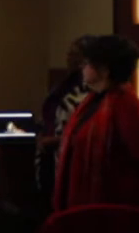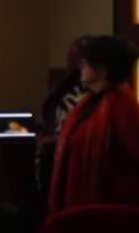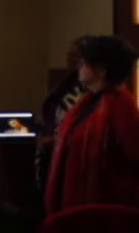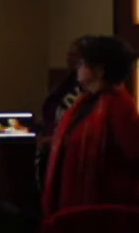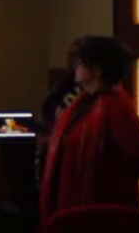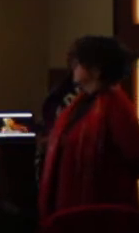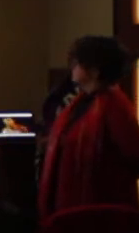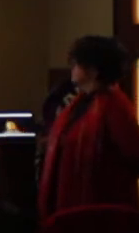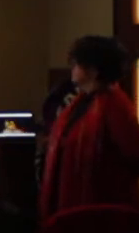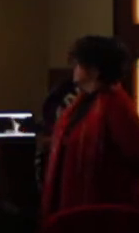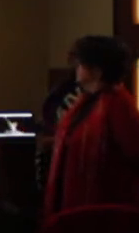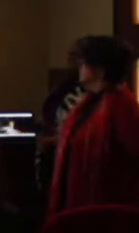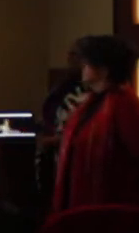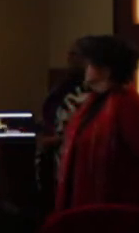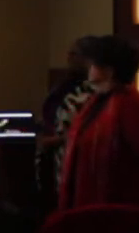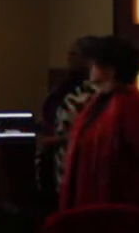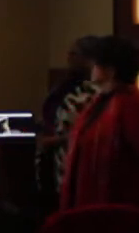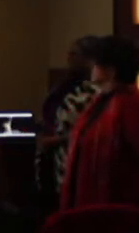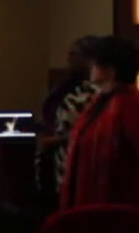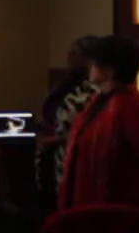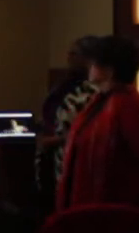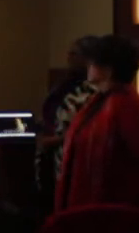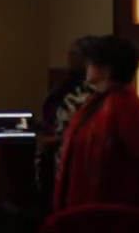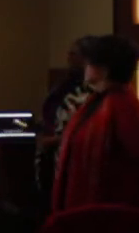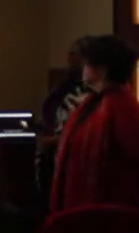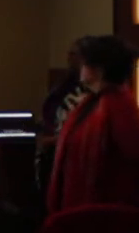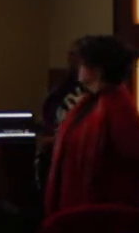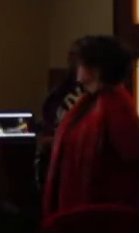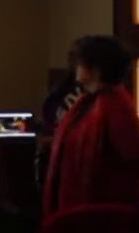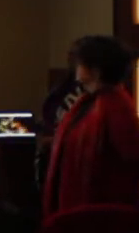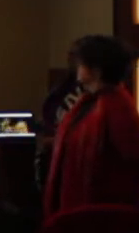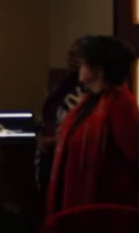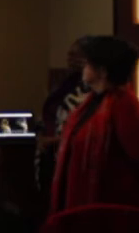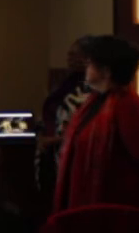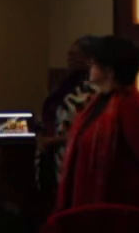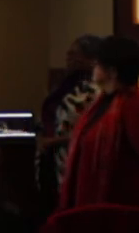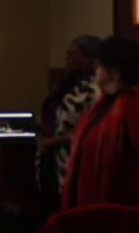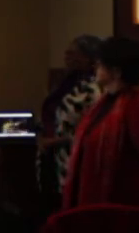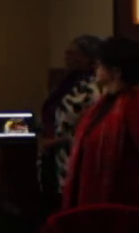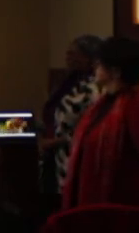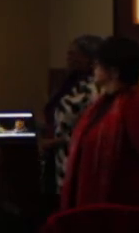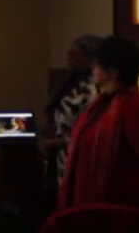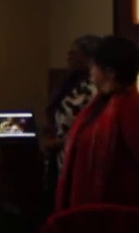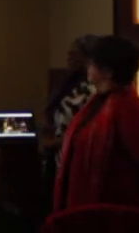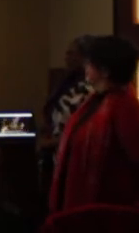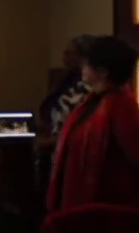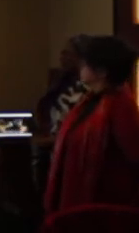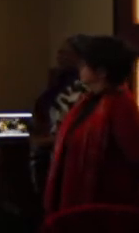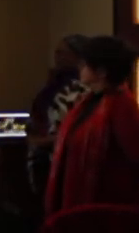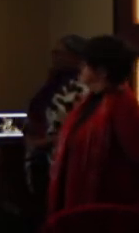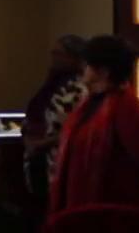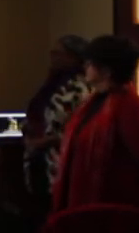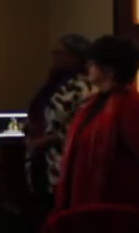Una plasticidad muy especial, tenía un concepto de la dinámica muy bello y